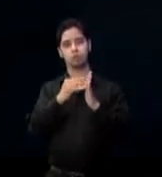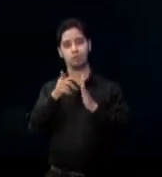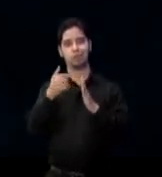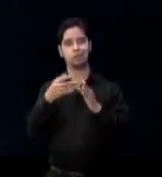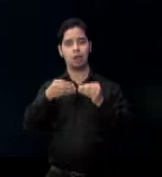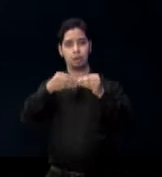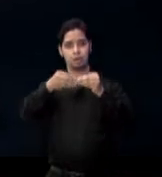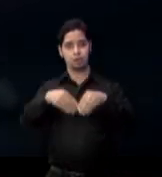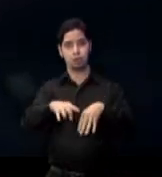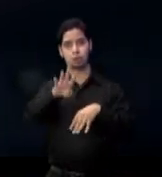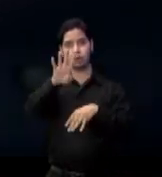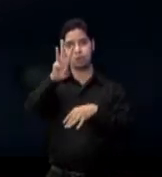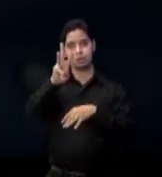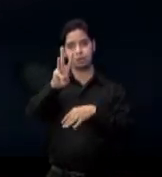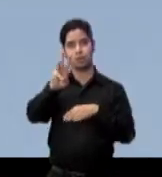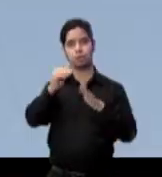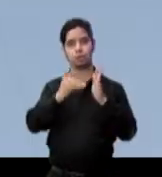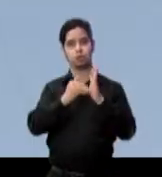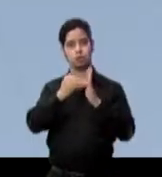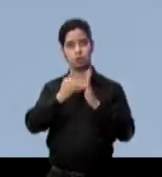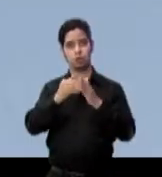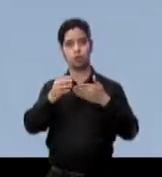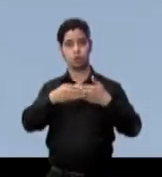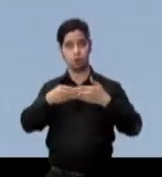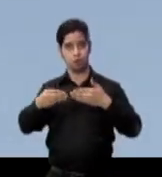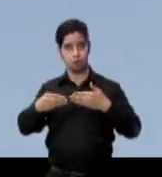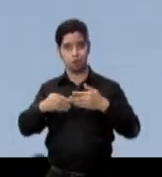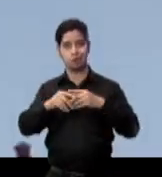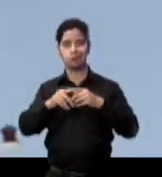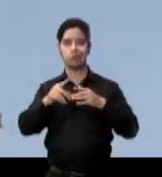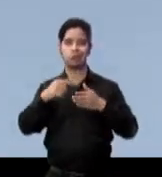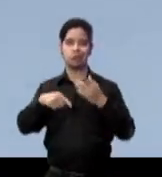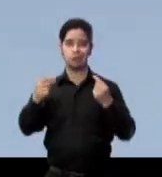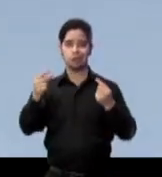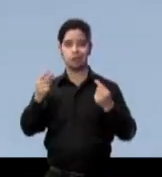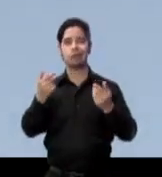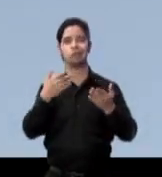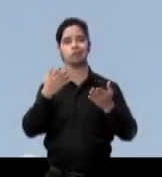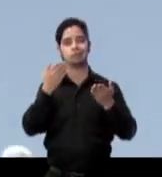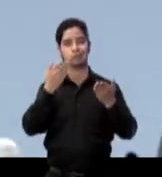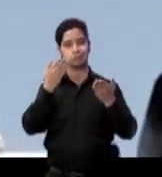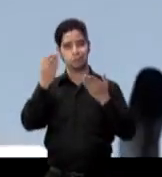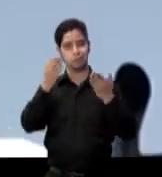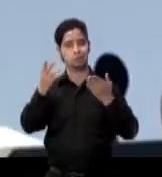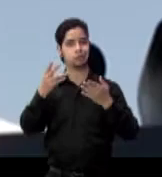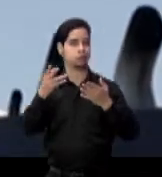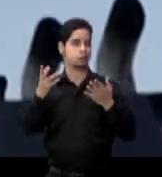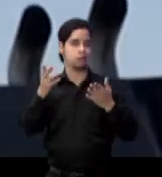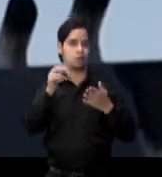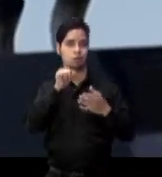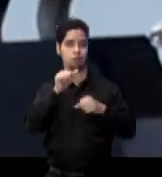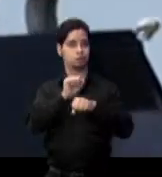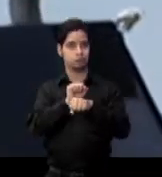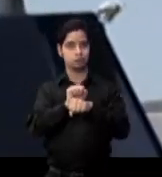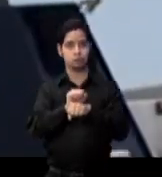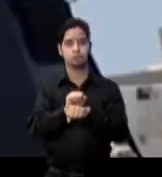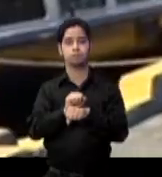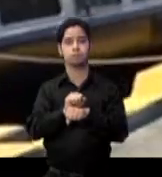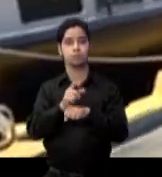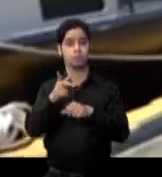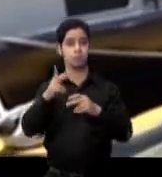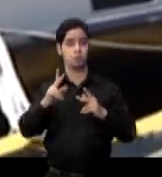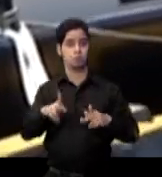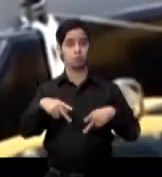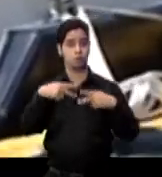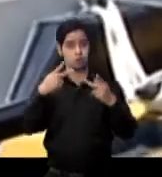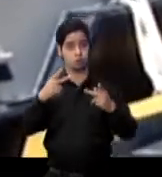de $46 millones, lo que dificulta la operación del sistema por no ser costo efectivo. Ante la legislatura se encuentran proyectos del